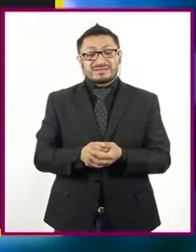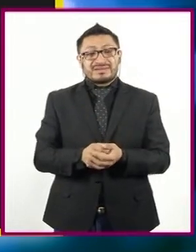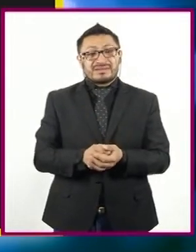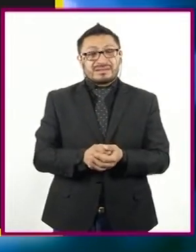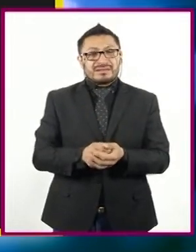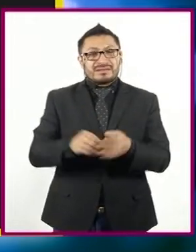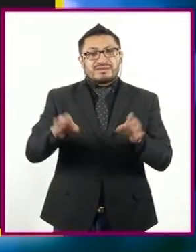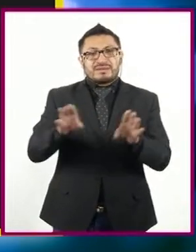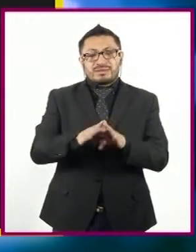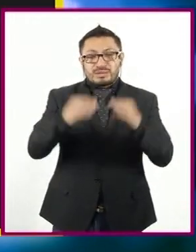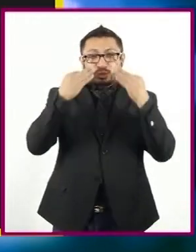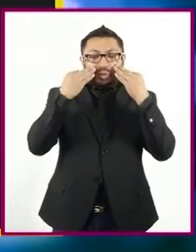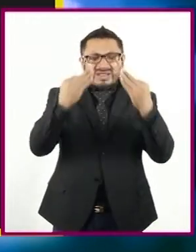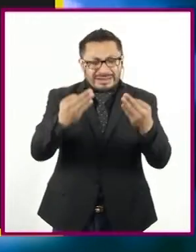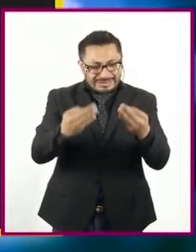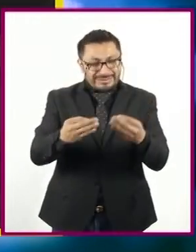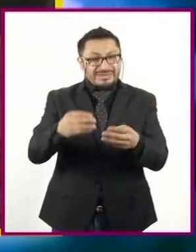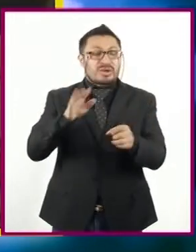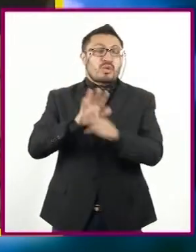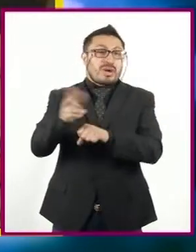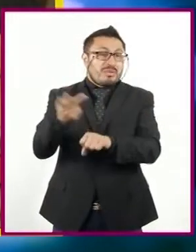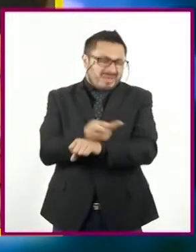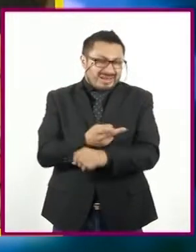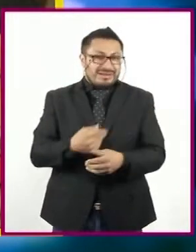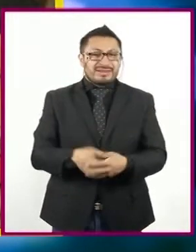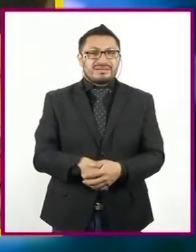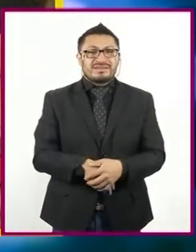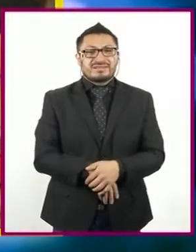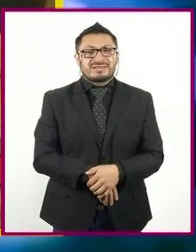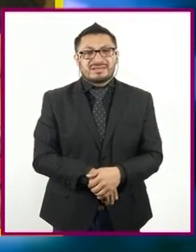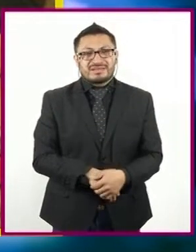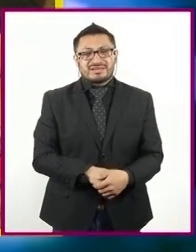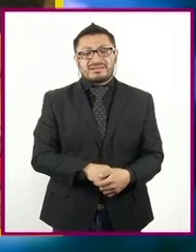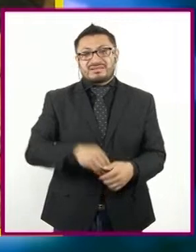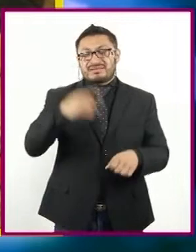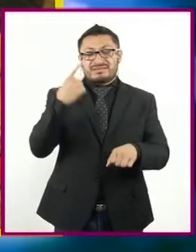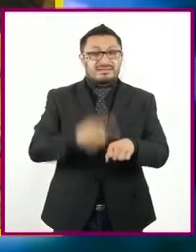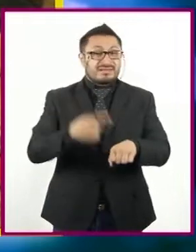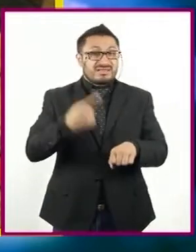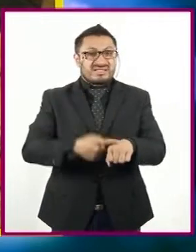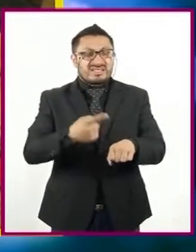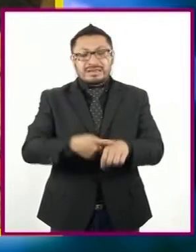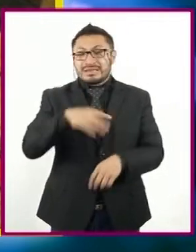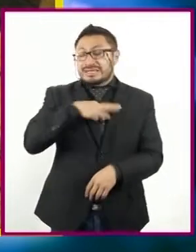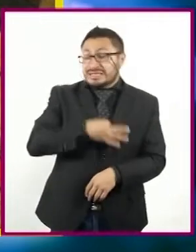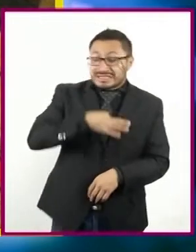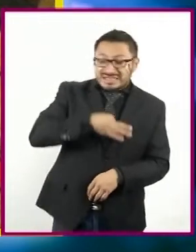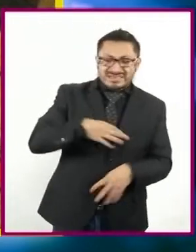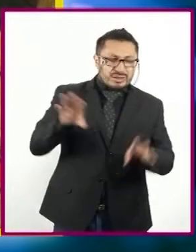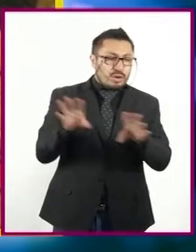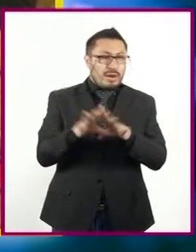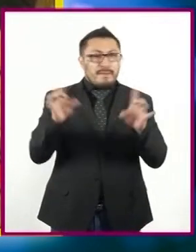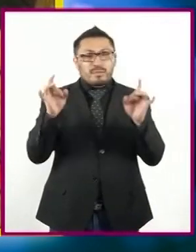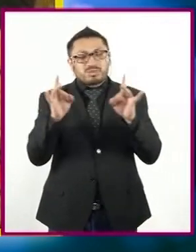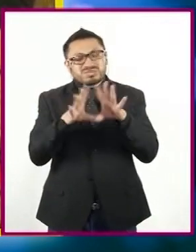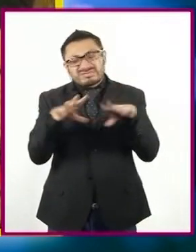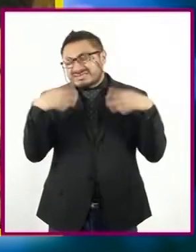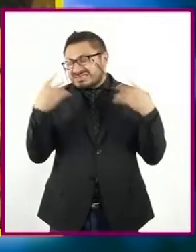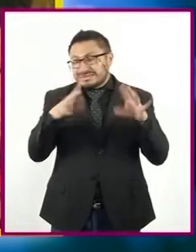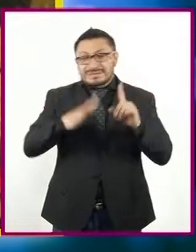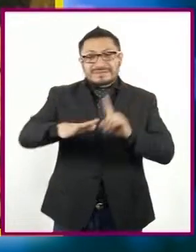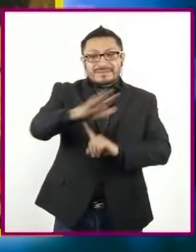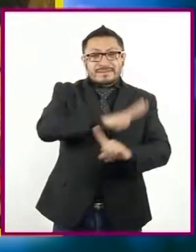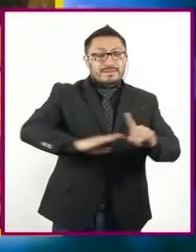dado testimonio de su existencia. Vamos a verlo. Si una enfermedad infecciosa influyó de manera decisiva en la